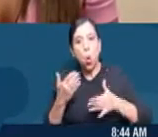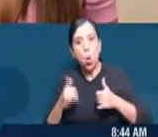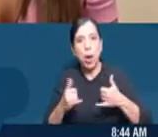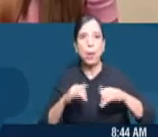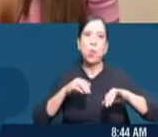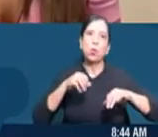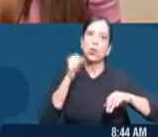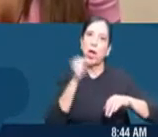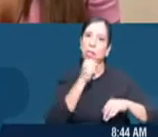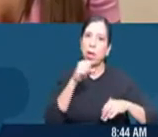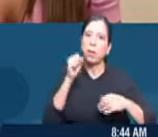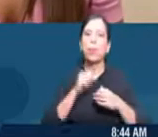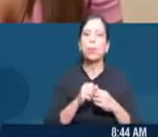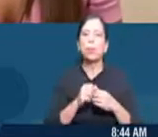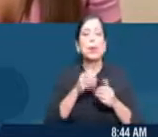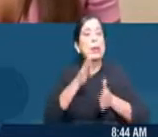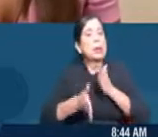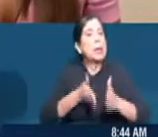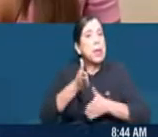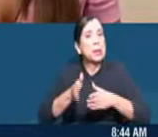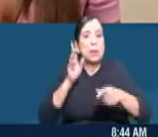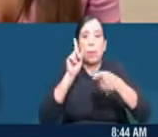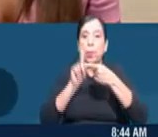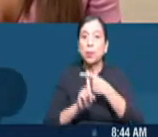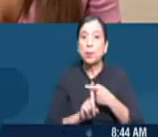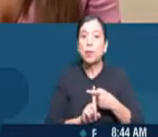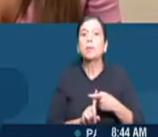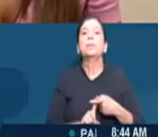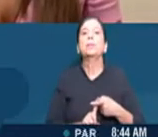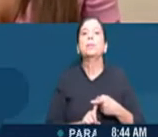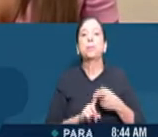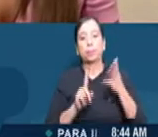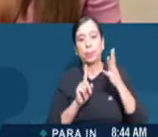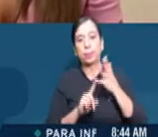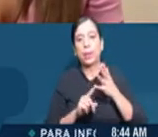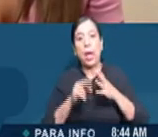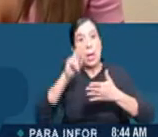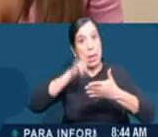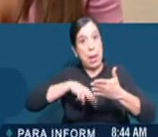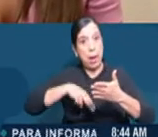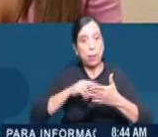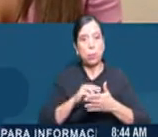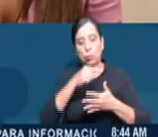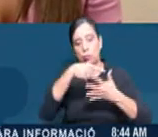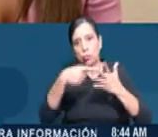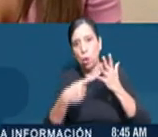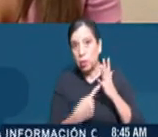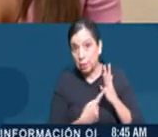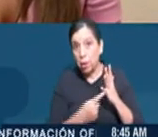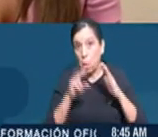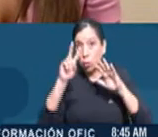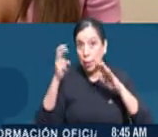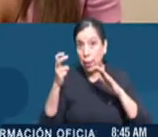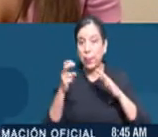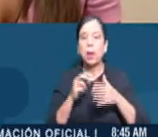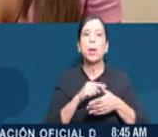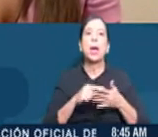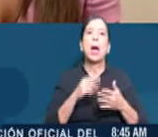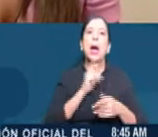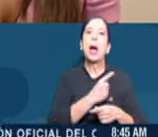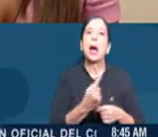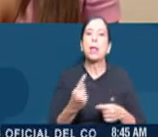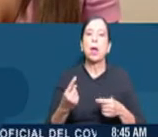cantemos, crianza positiva y leamos. Entonces, cada una